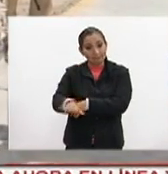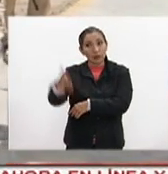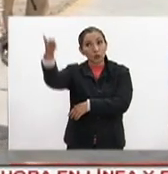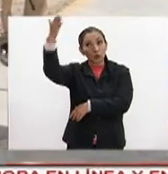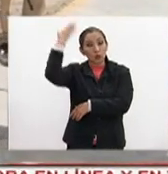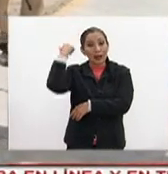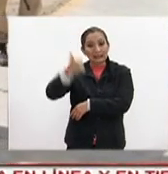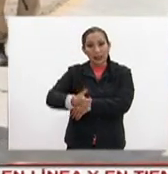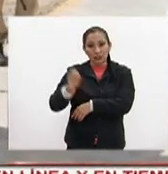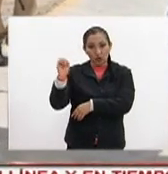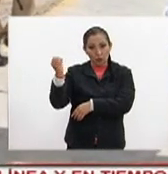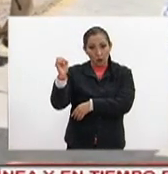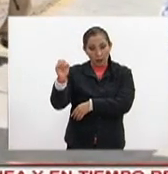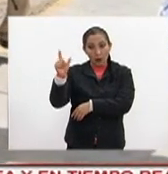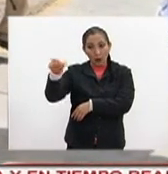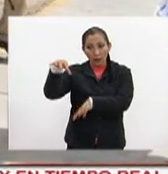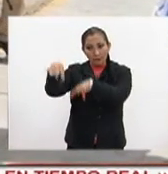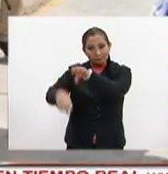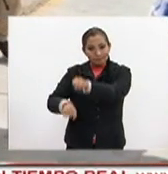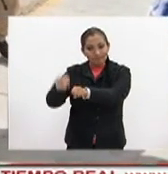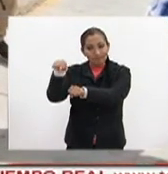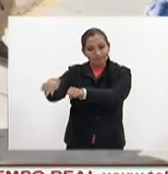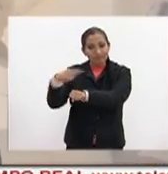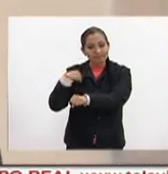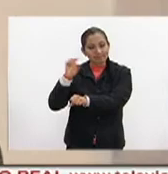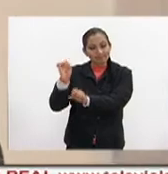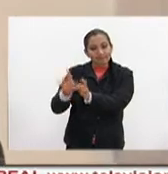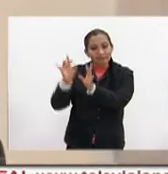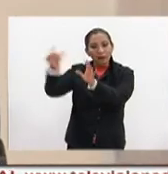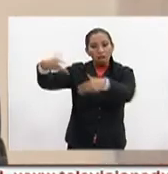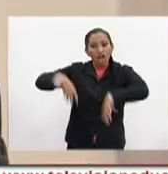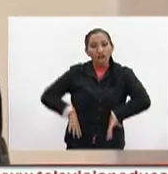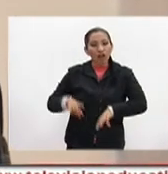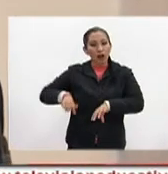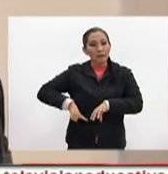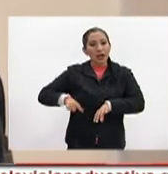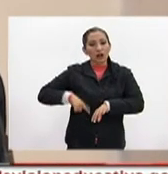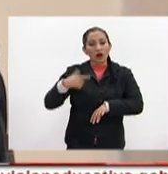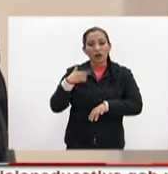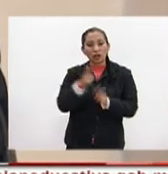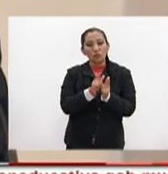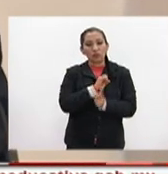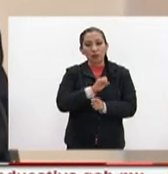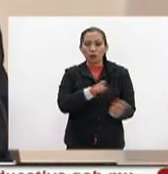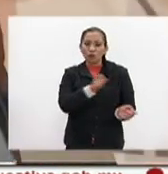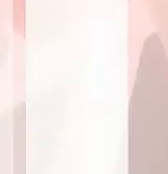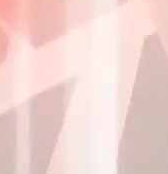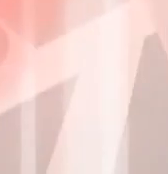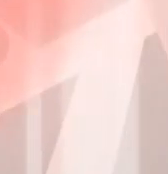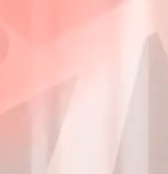desde el pasado 6 de octubre, cuando fue arrestado por los delitos de peculado y lavado de dinero.